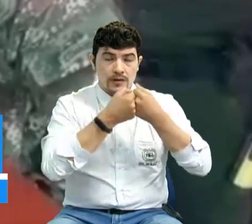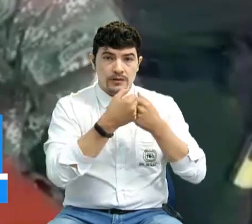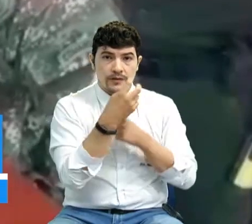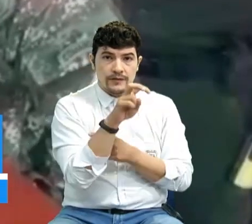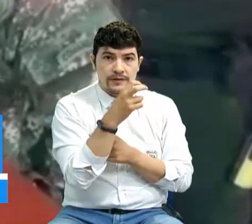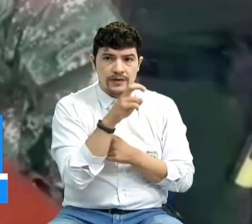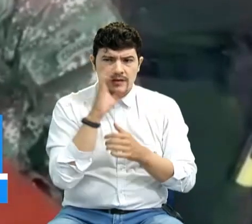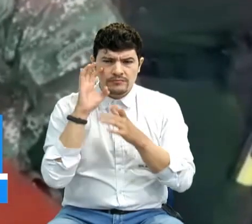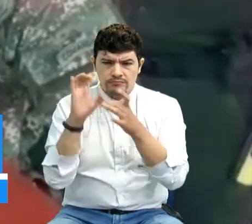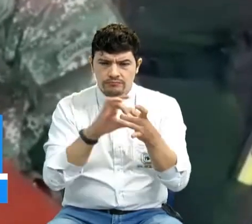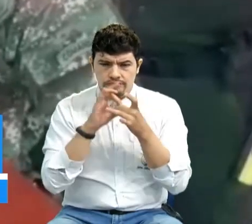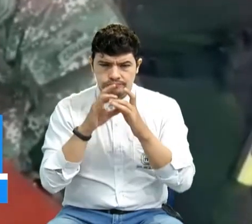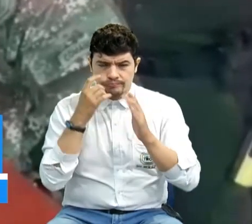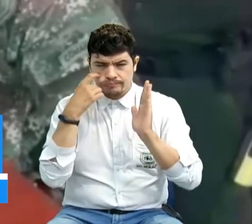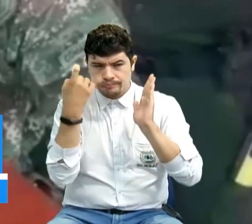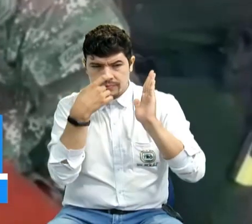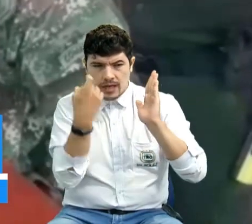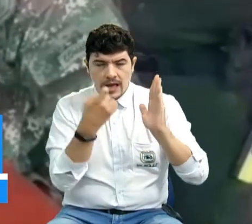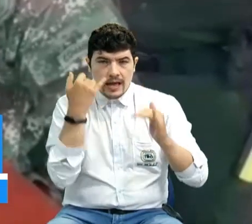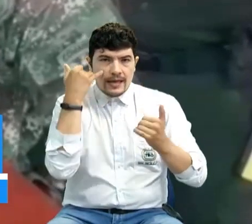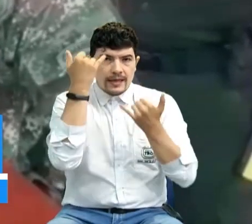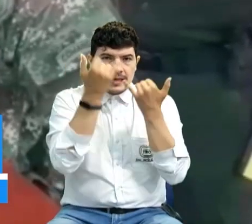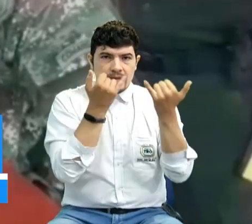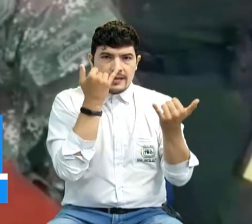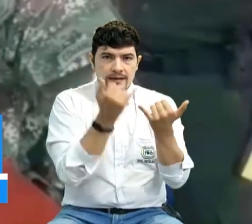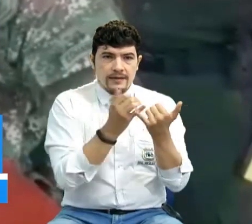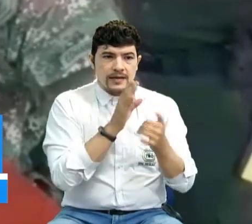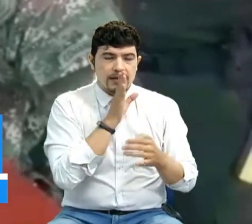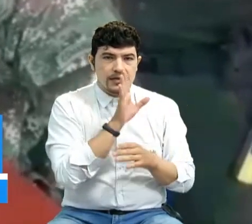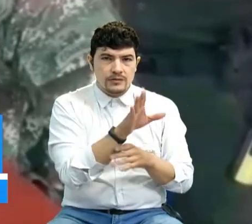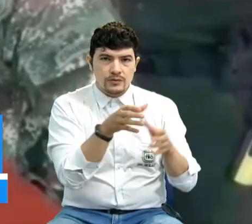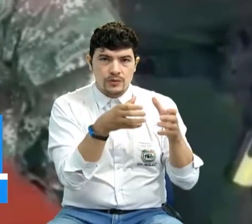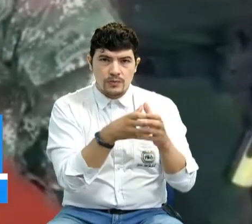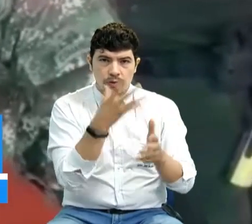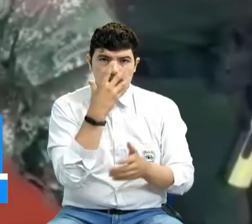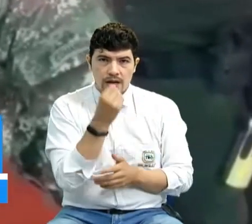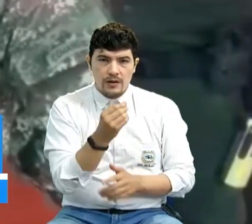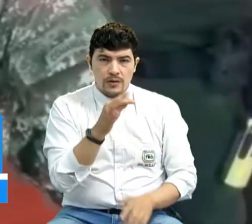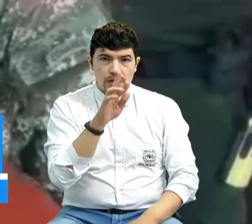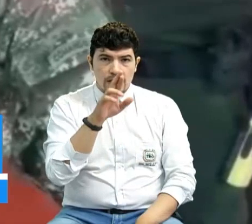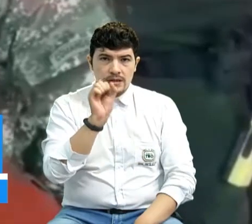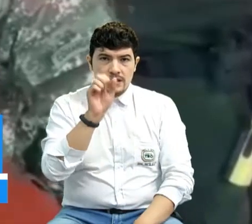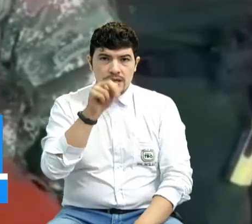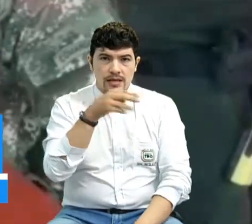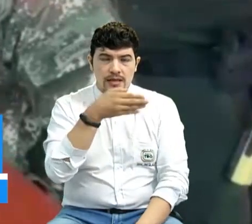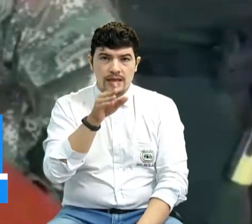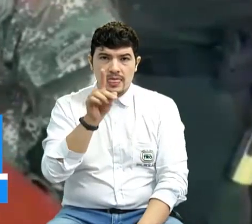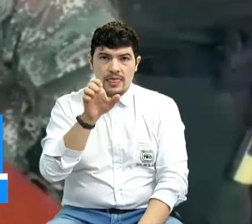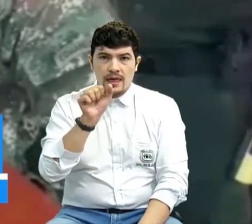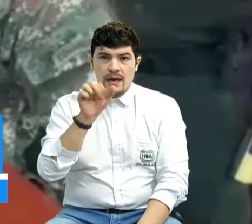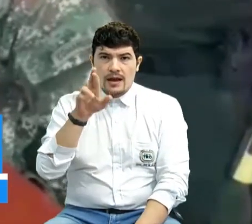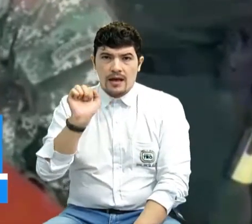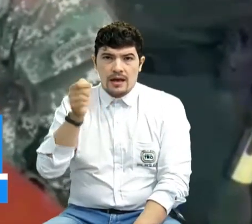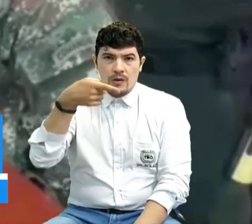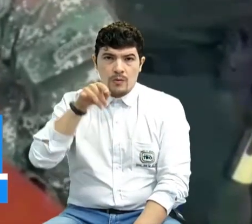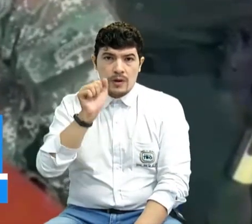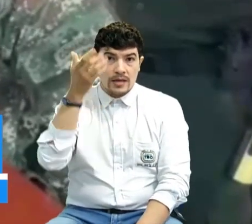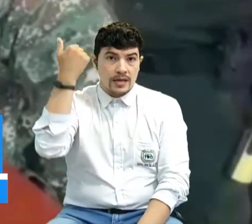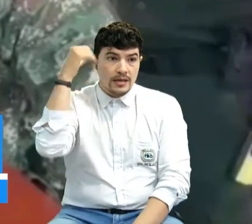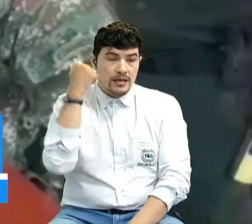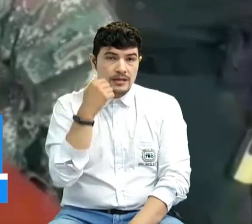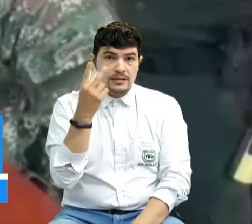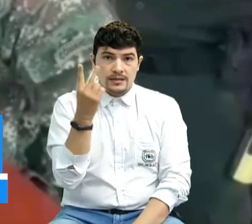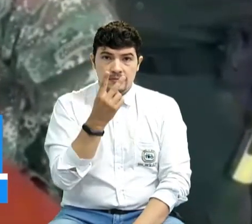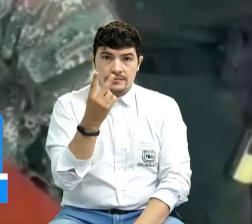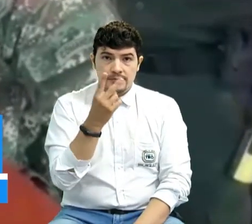identificar una estructura de la banda transnacional Tren de Aragua, logrando el día viernes dar captura a 5 sujetos